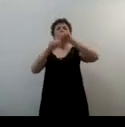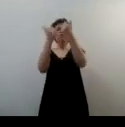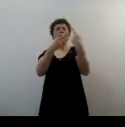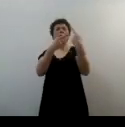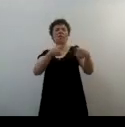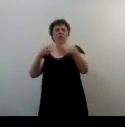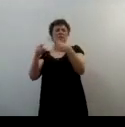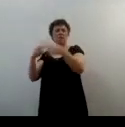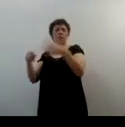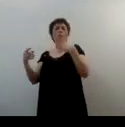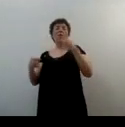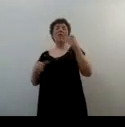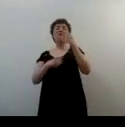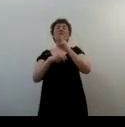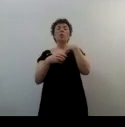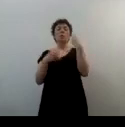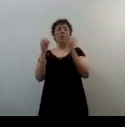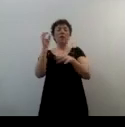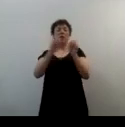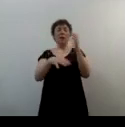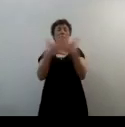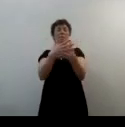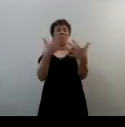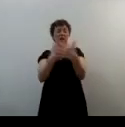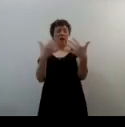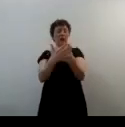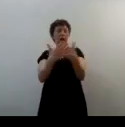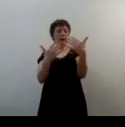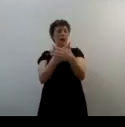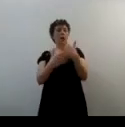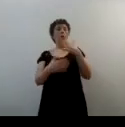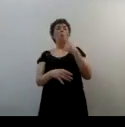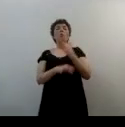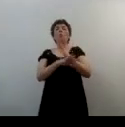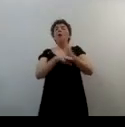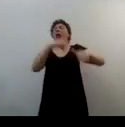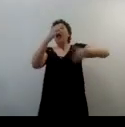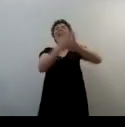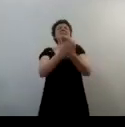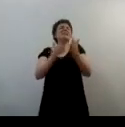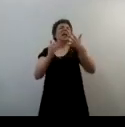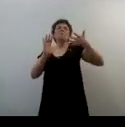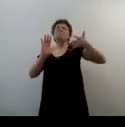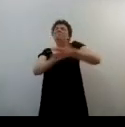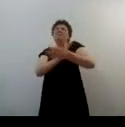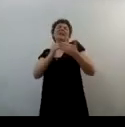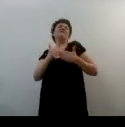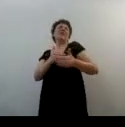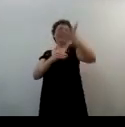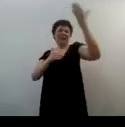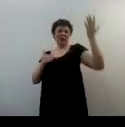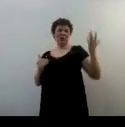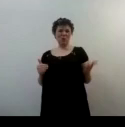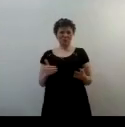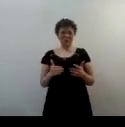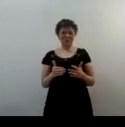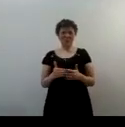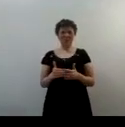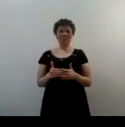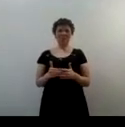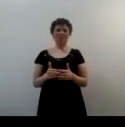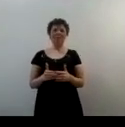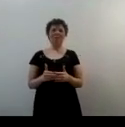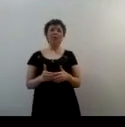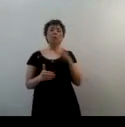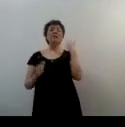mezclar. O sea, que se puede jugar hasta el infinito con las verduras. Lo único, pues como veis, pues os digo, temporada de